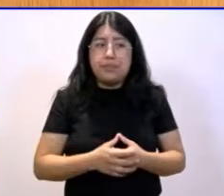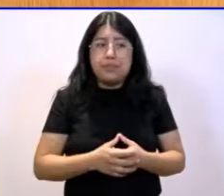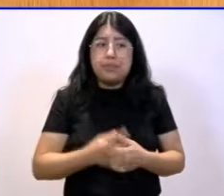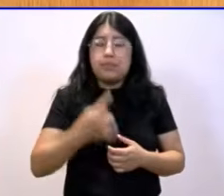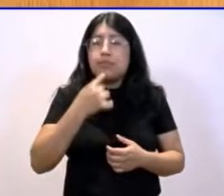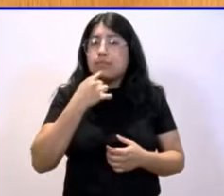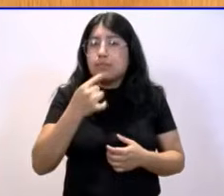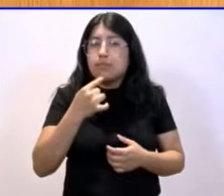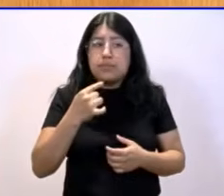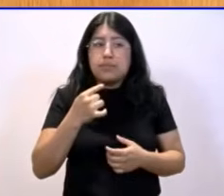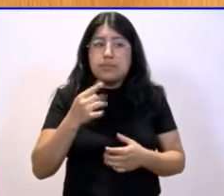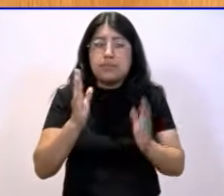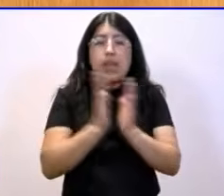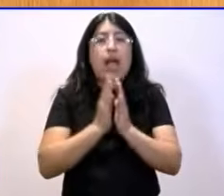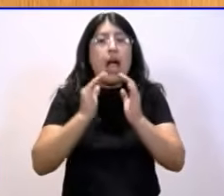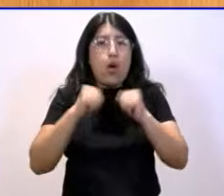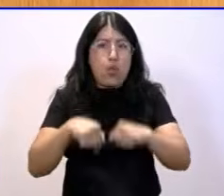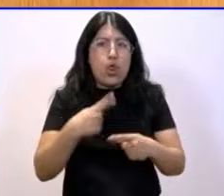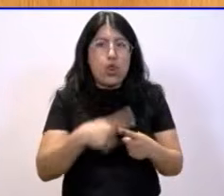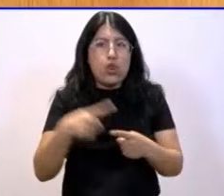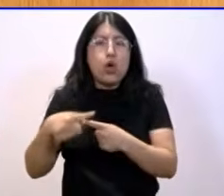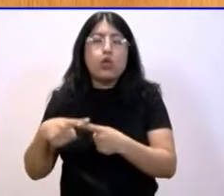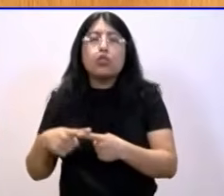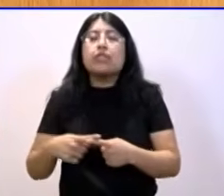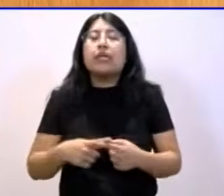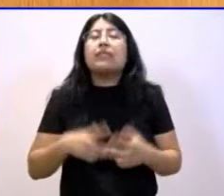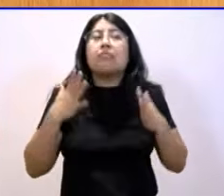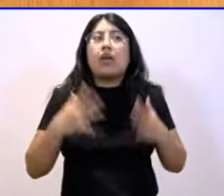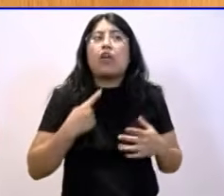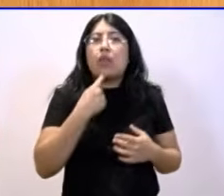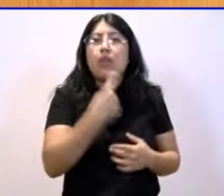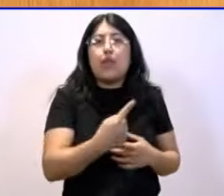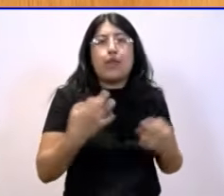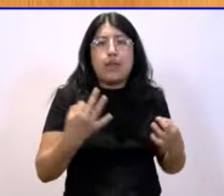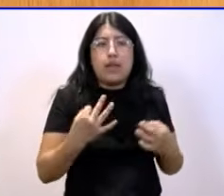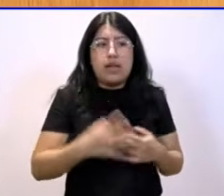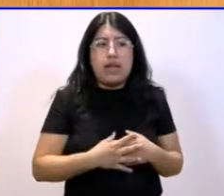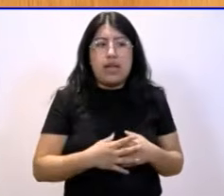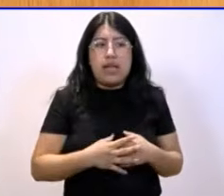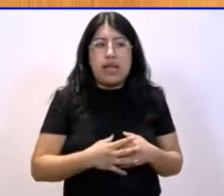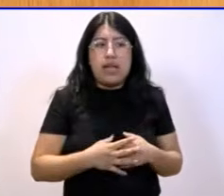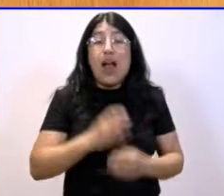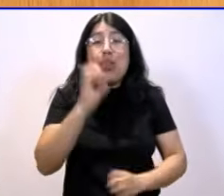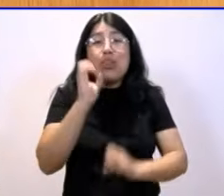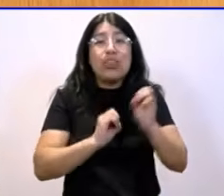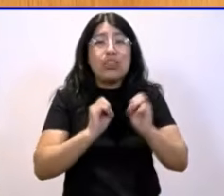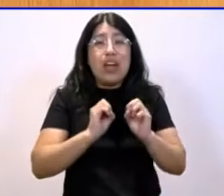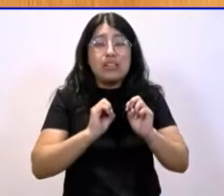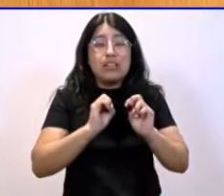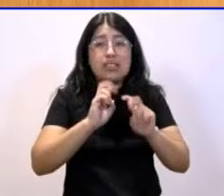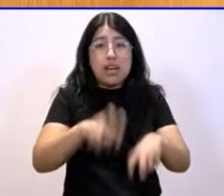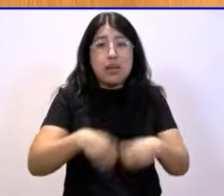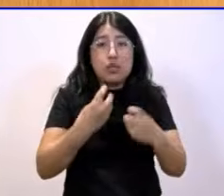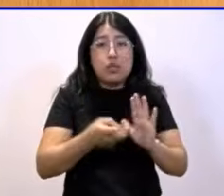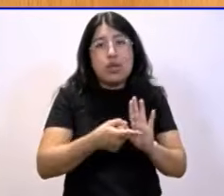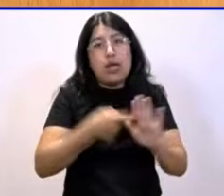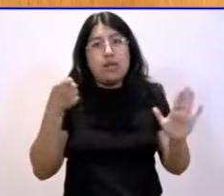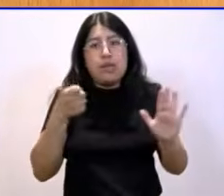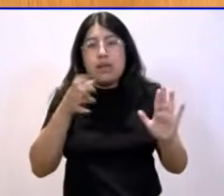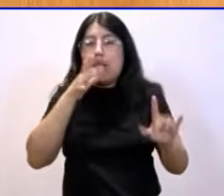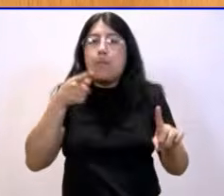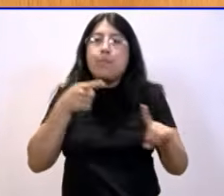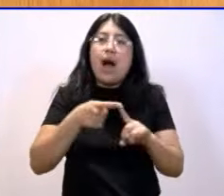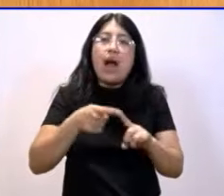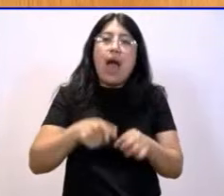acuerdo en alguna que otra cosa. Lo que le vamos a decir al Estado es que efectivamente tiene que eliminar la tasa de reposición para poder convocar